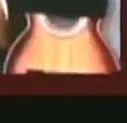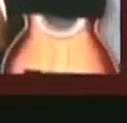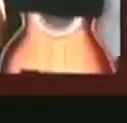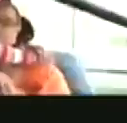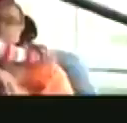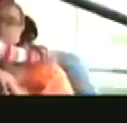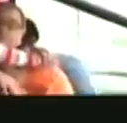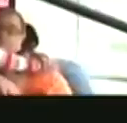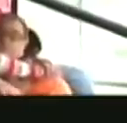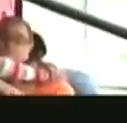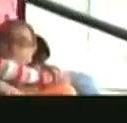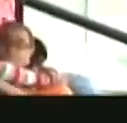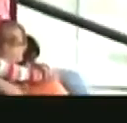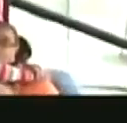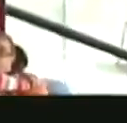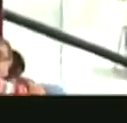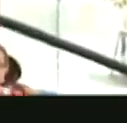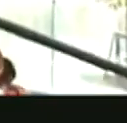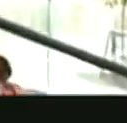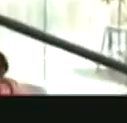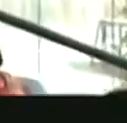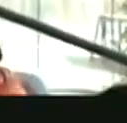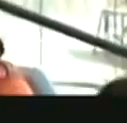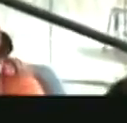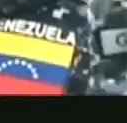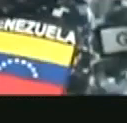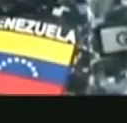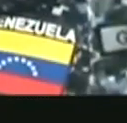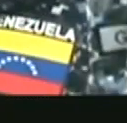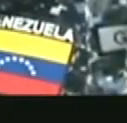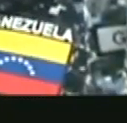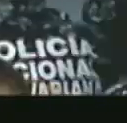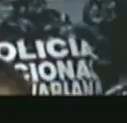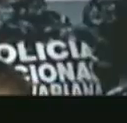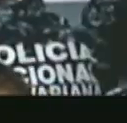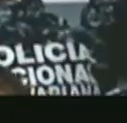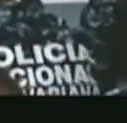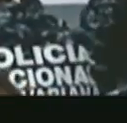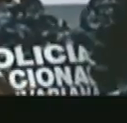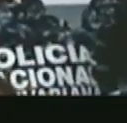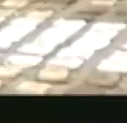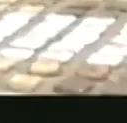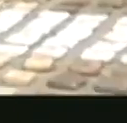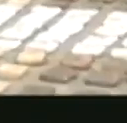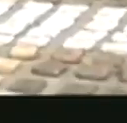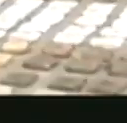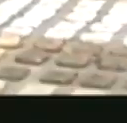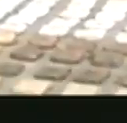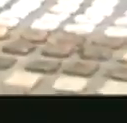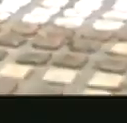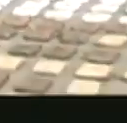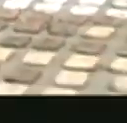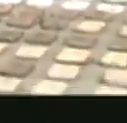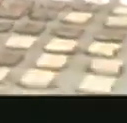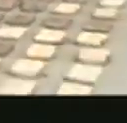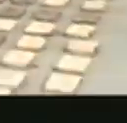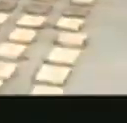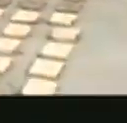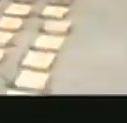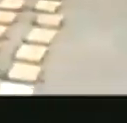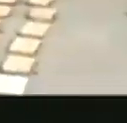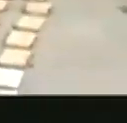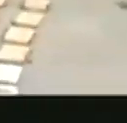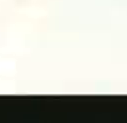visión integral y humanista con la responsabilidad de diseñar y ejecutar las políticas públicas en materia